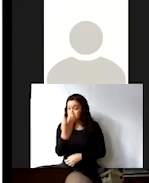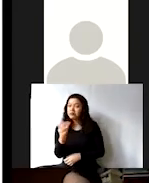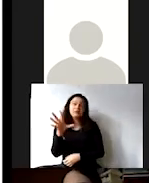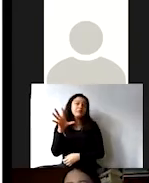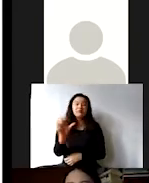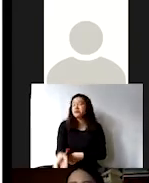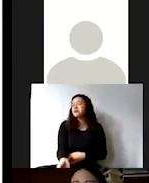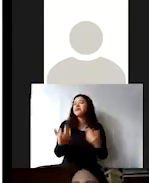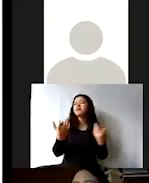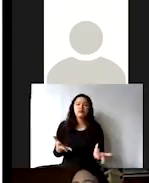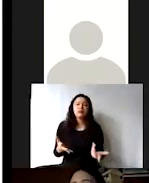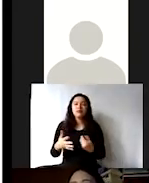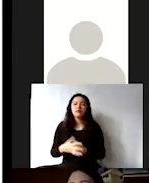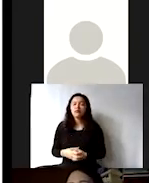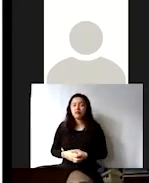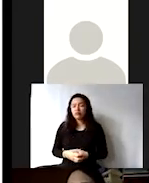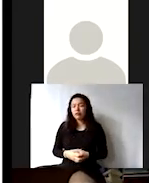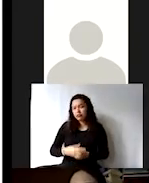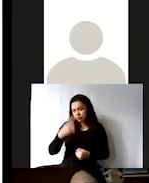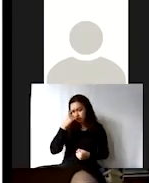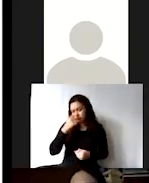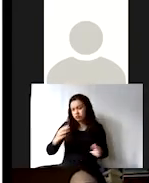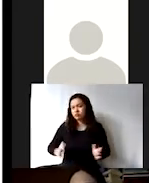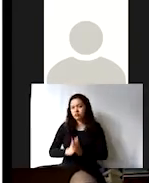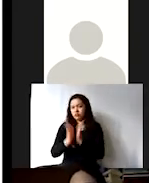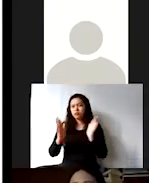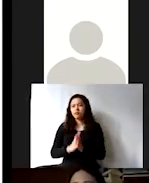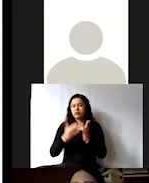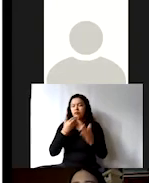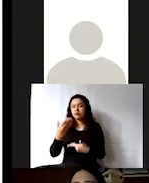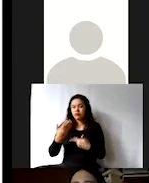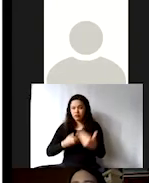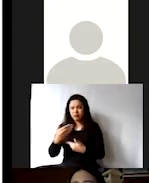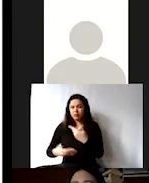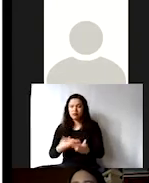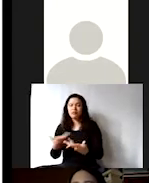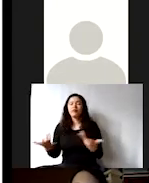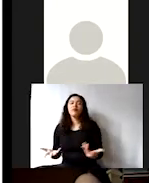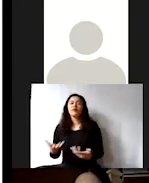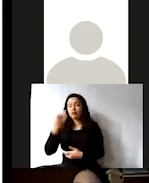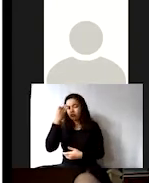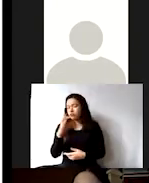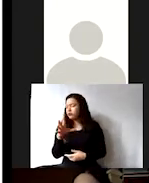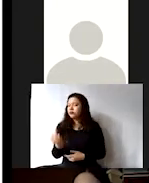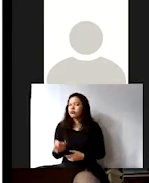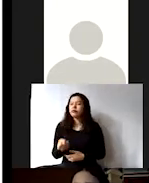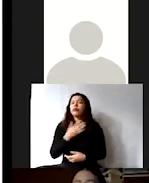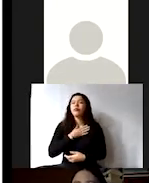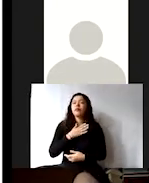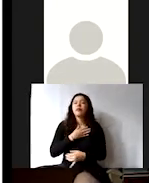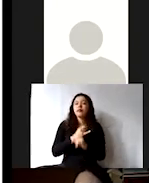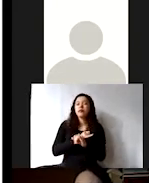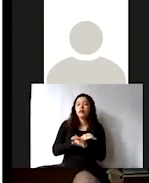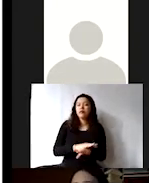no sé, no da el tiempo de participar activamente en estos procesos, que al menos mi información también